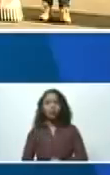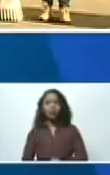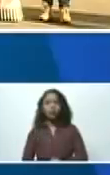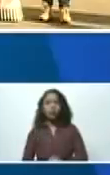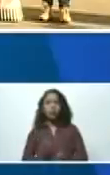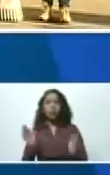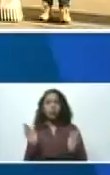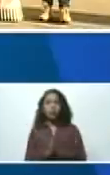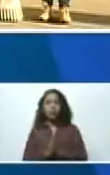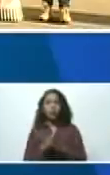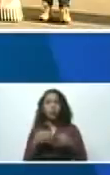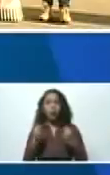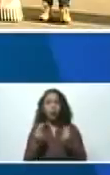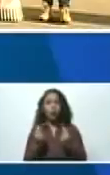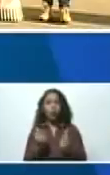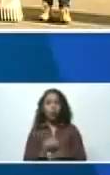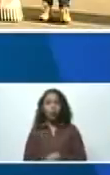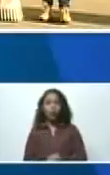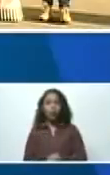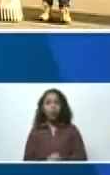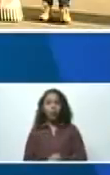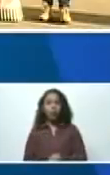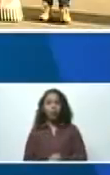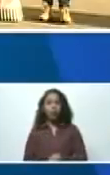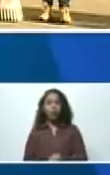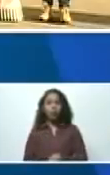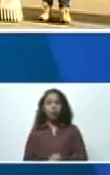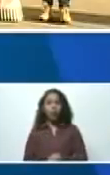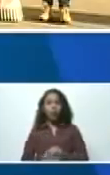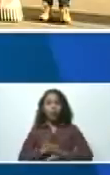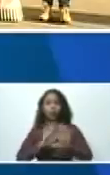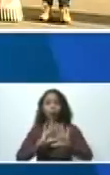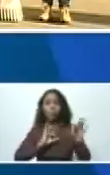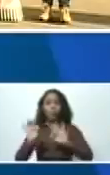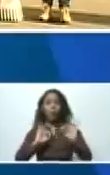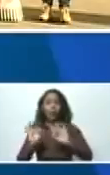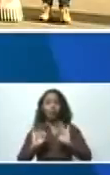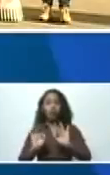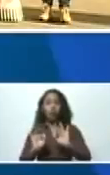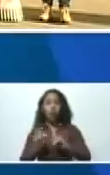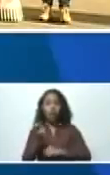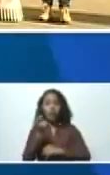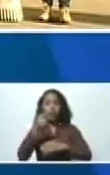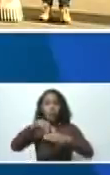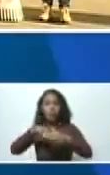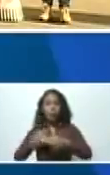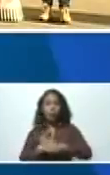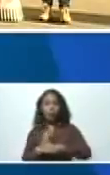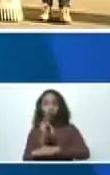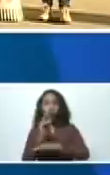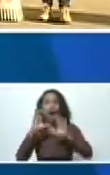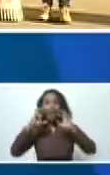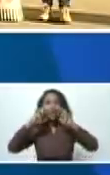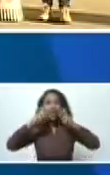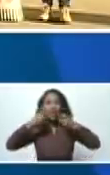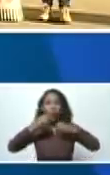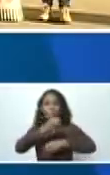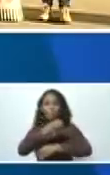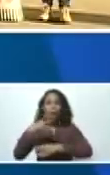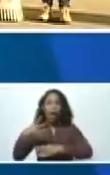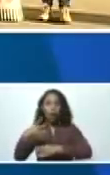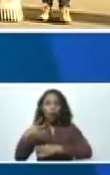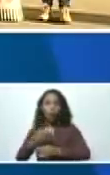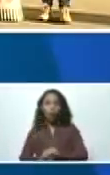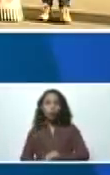de la economía, Biomorgui, están preparando la semilla para la siembra del maíz blanco y